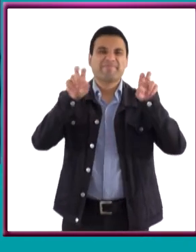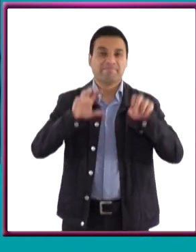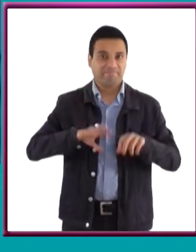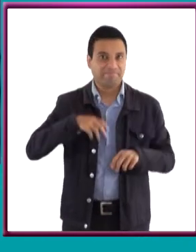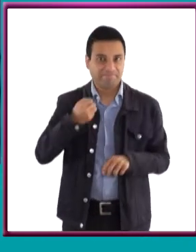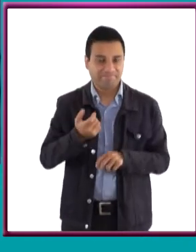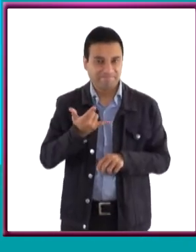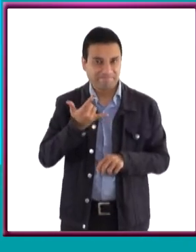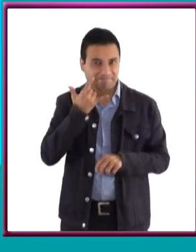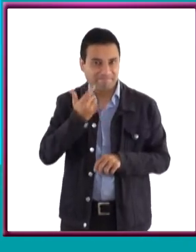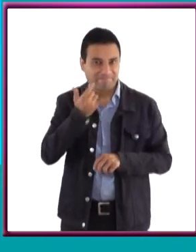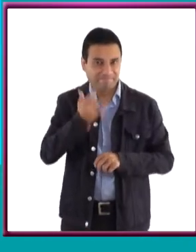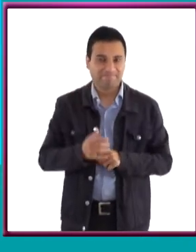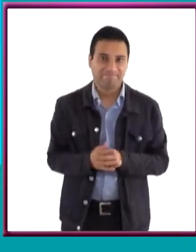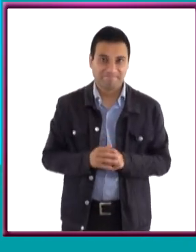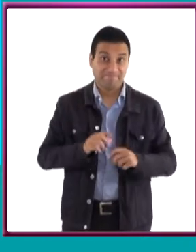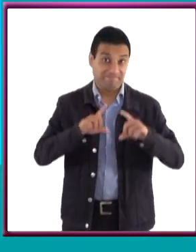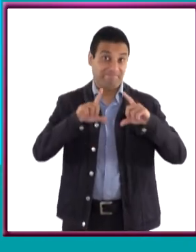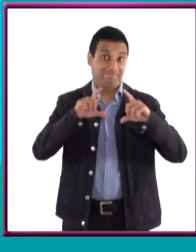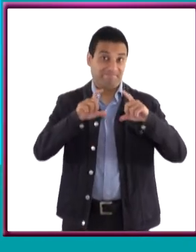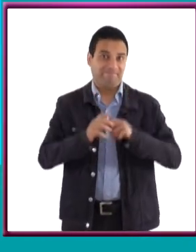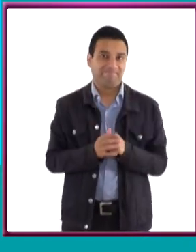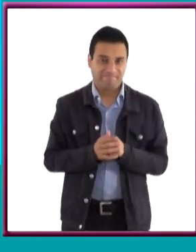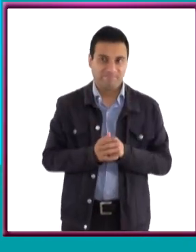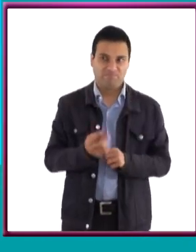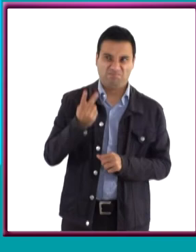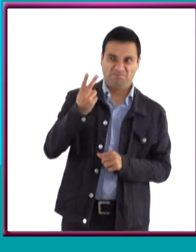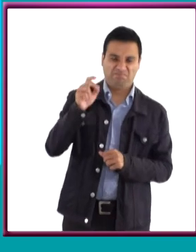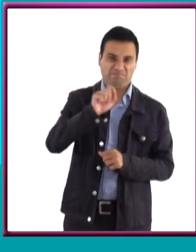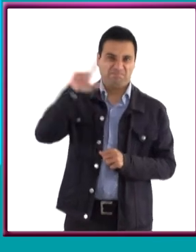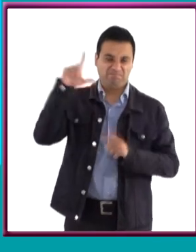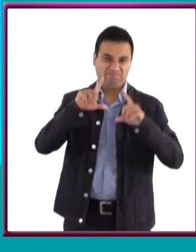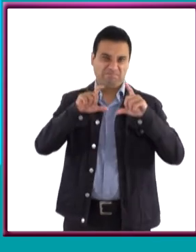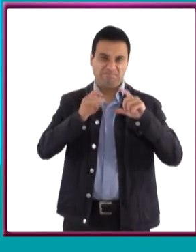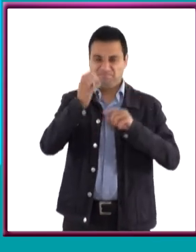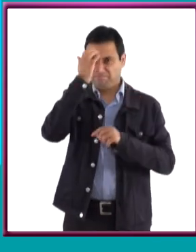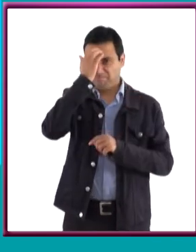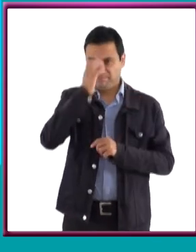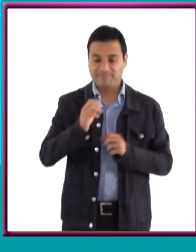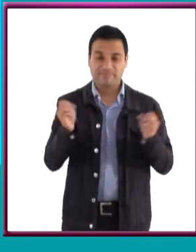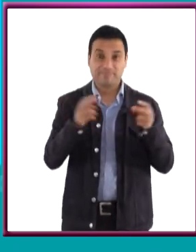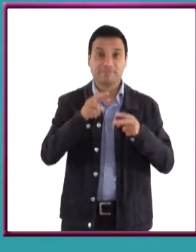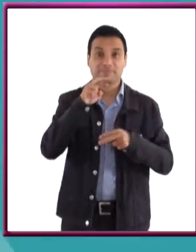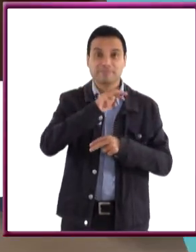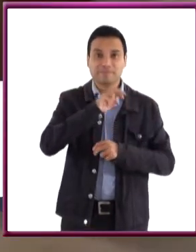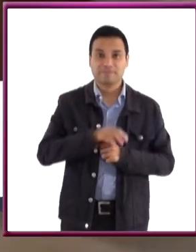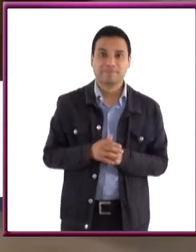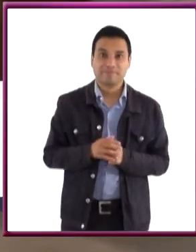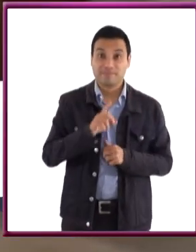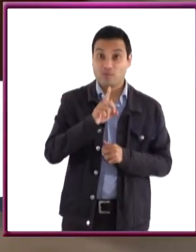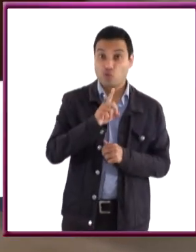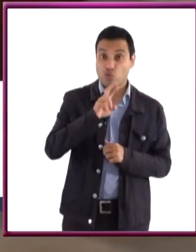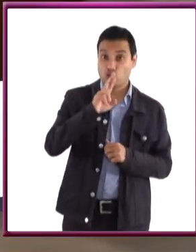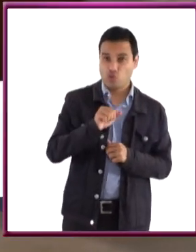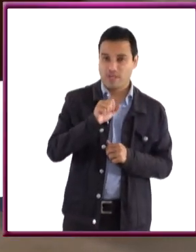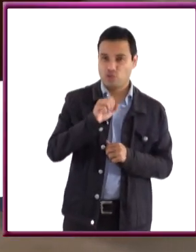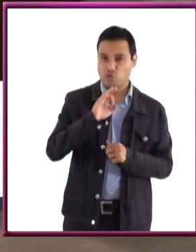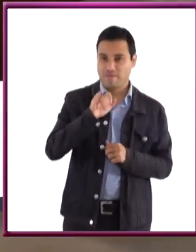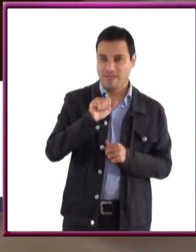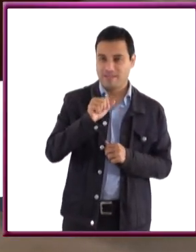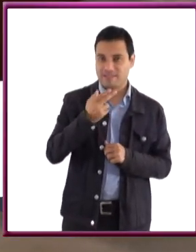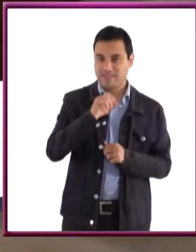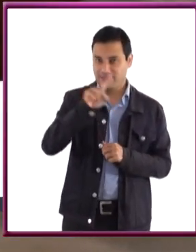el tema del esfuerzo a través de las fotografías de 2 grandes fotógrafos. Hasta la próxima. Estuvimos con la doctora